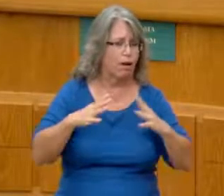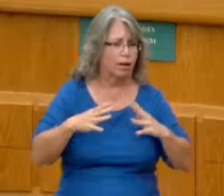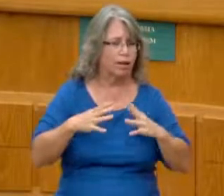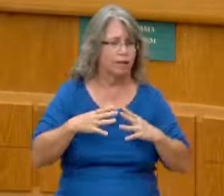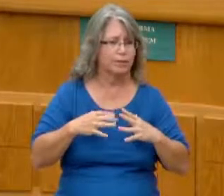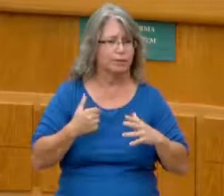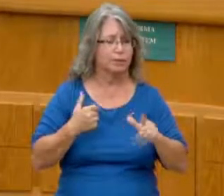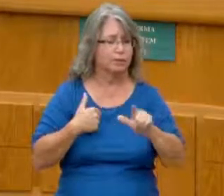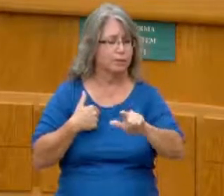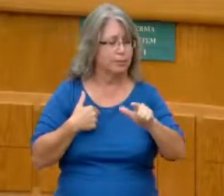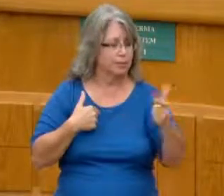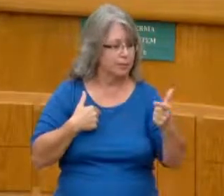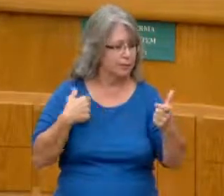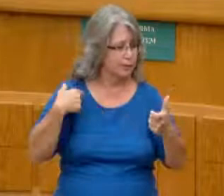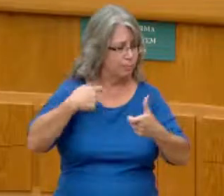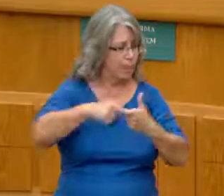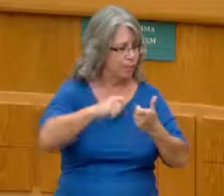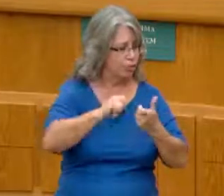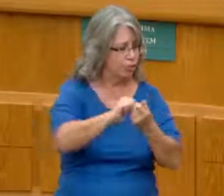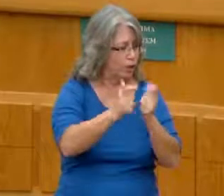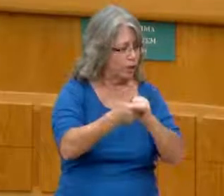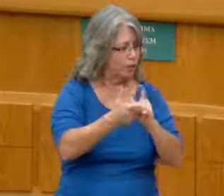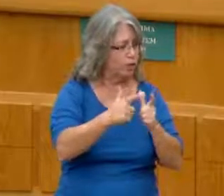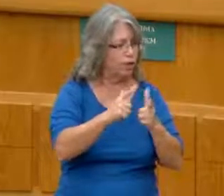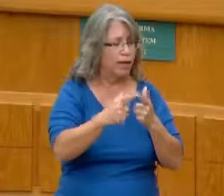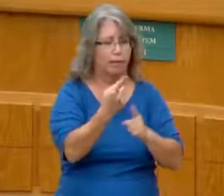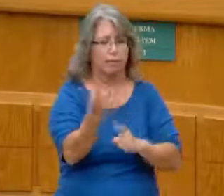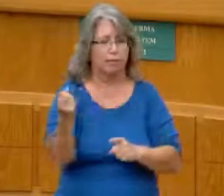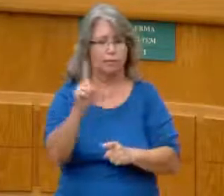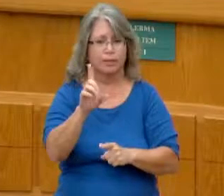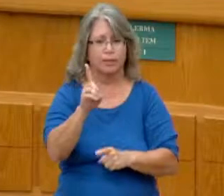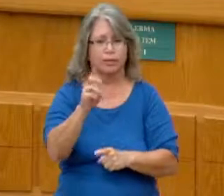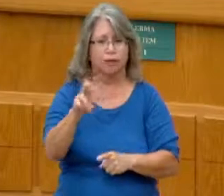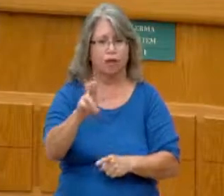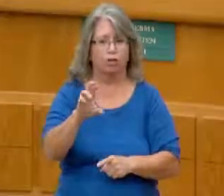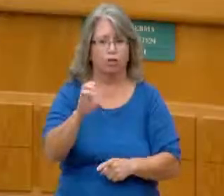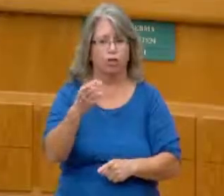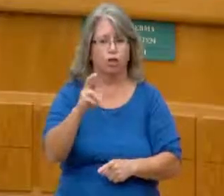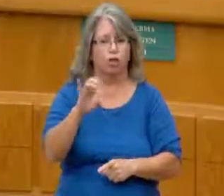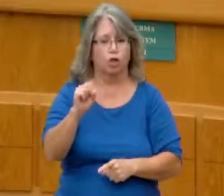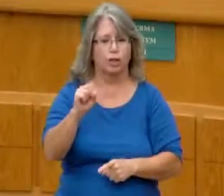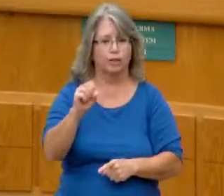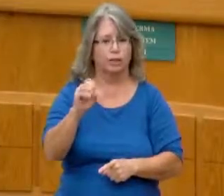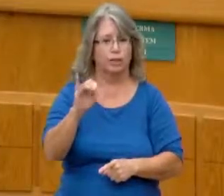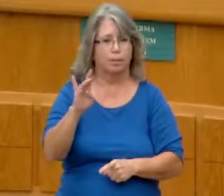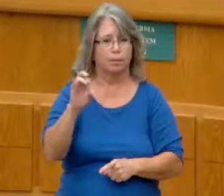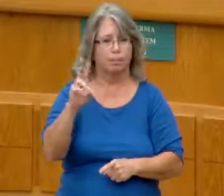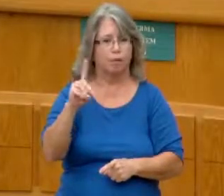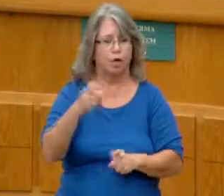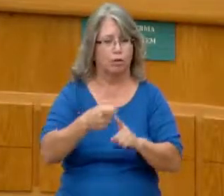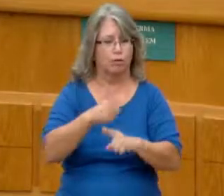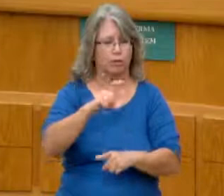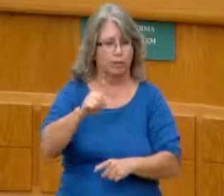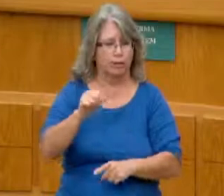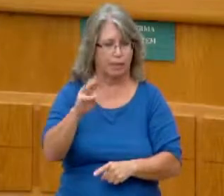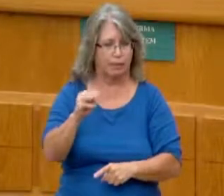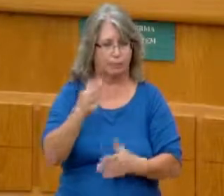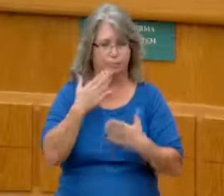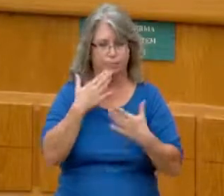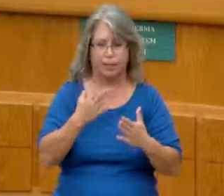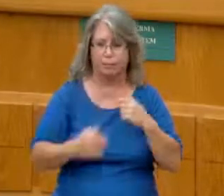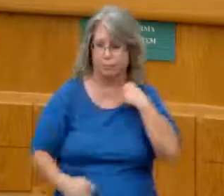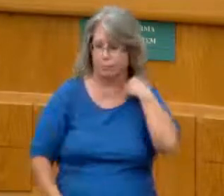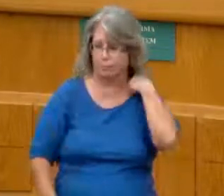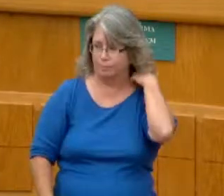Dr. Chris Bird from Texas A&M. Thank you. El día de hoy se reportan 55 casos positivos,